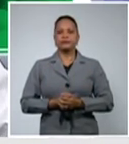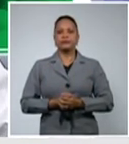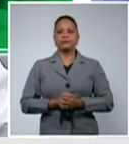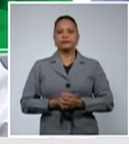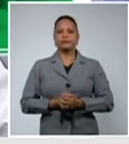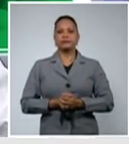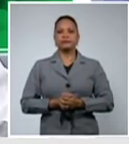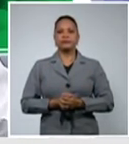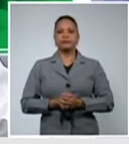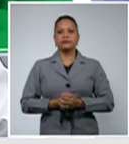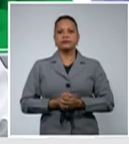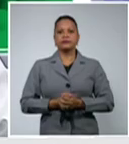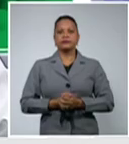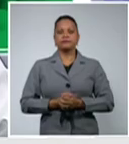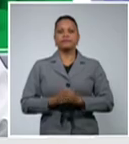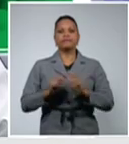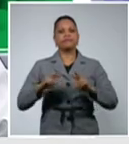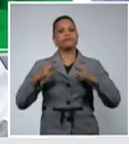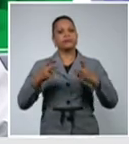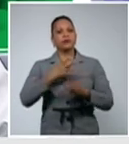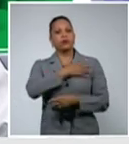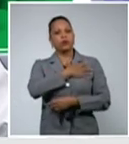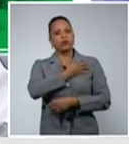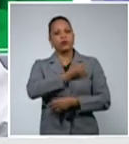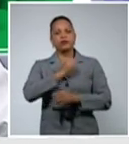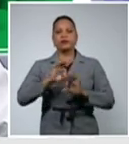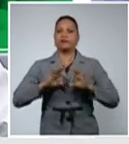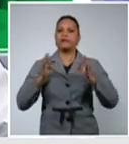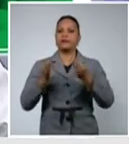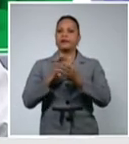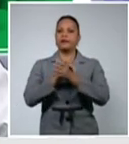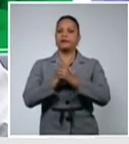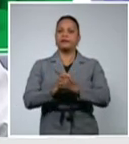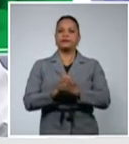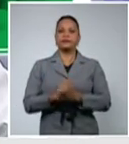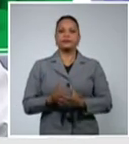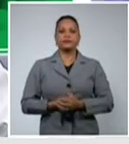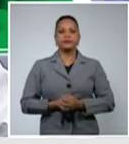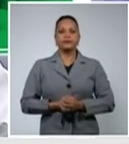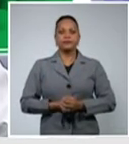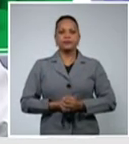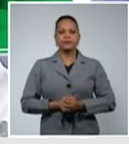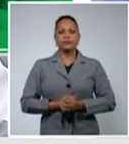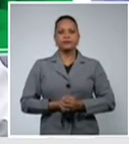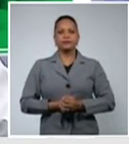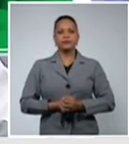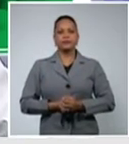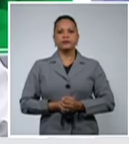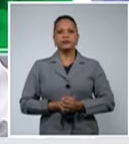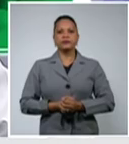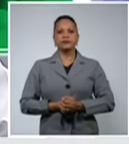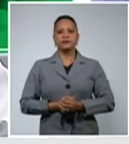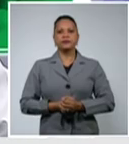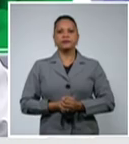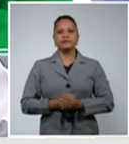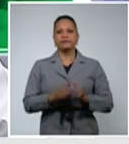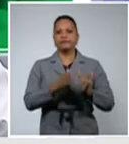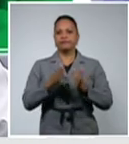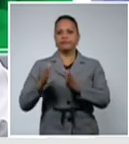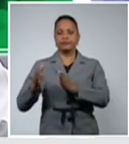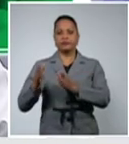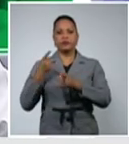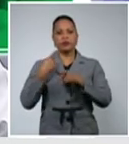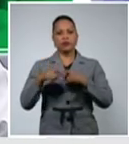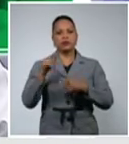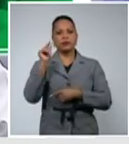Reiteramos las condolencias a familiares y amistades. Fallece también en Cuba